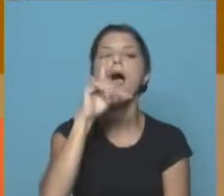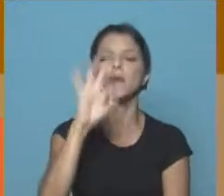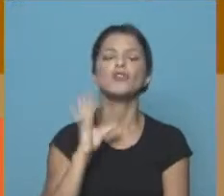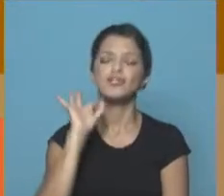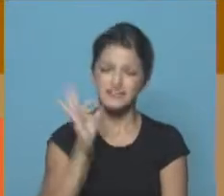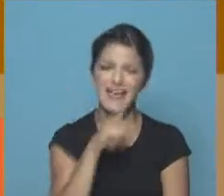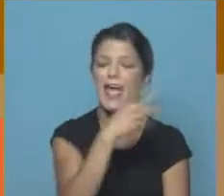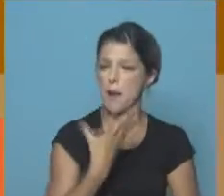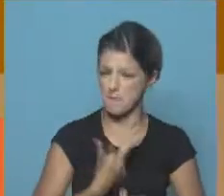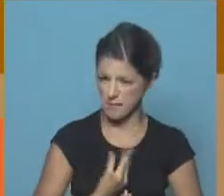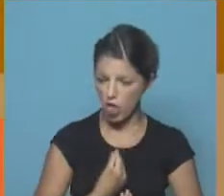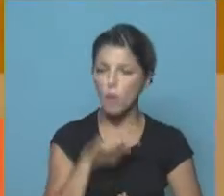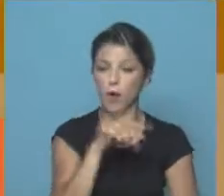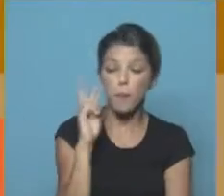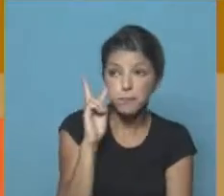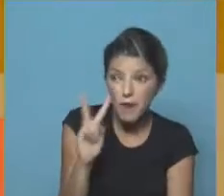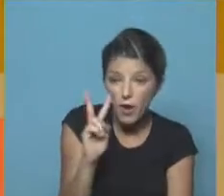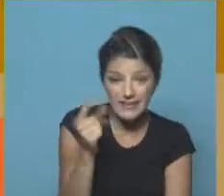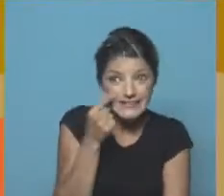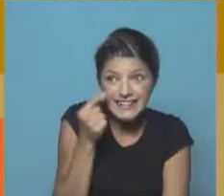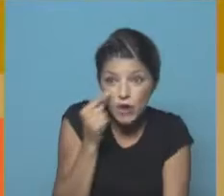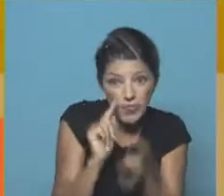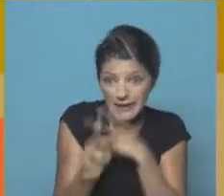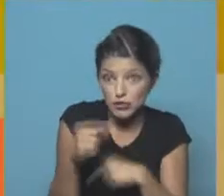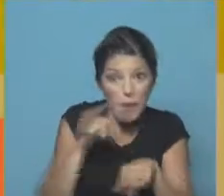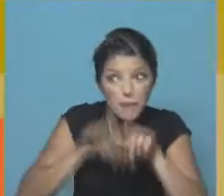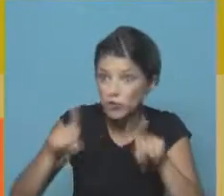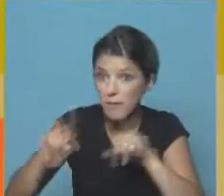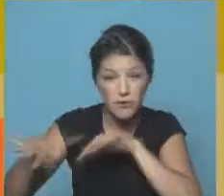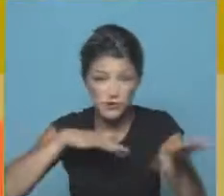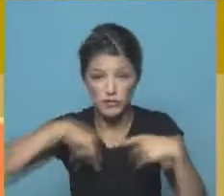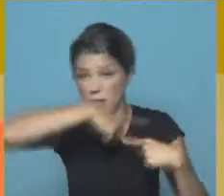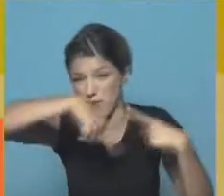hablar. Pablo fue testigo directo del momento